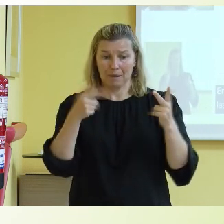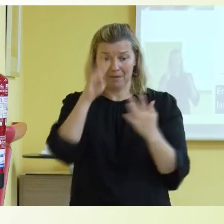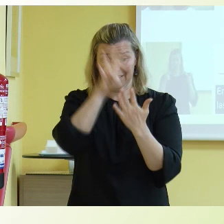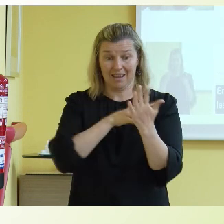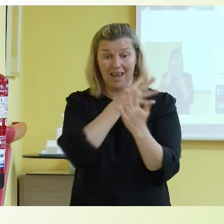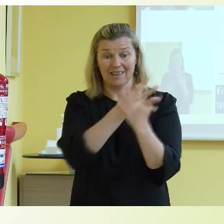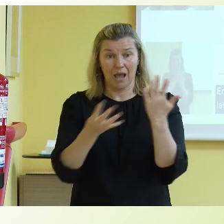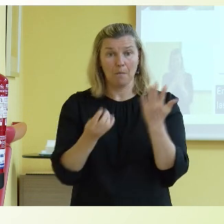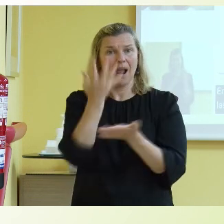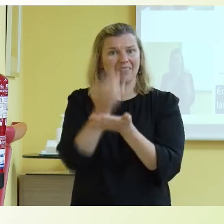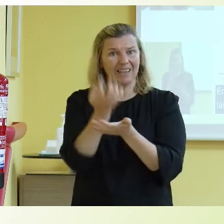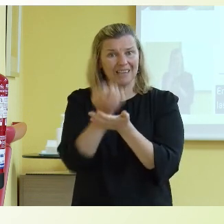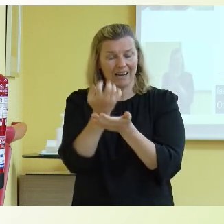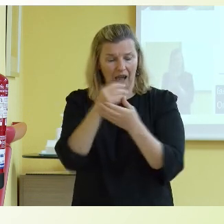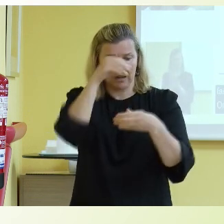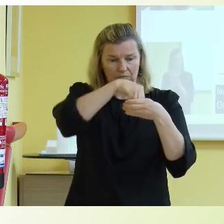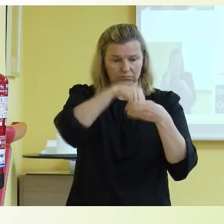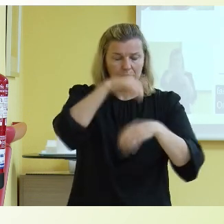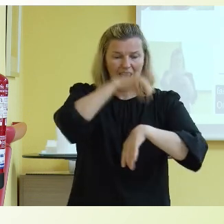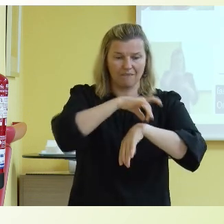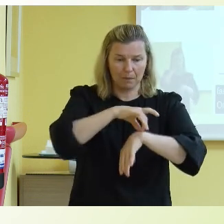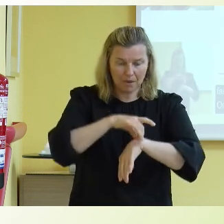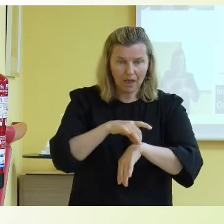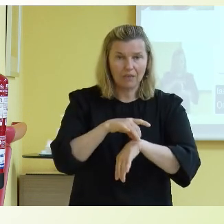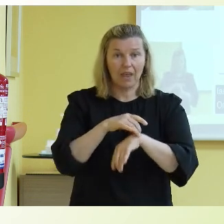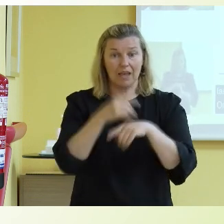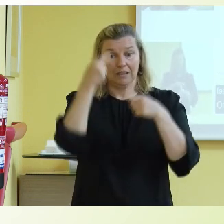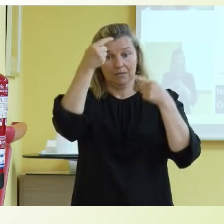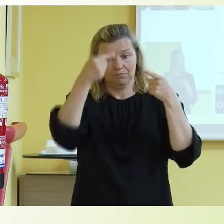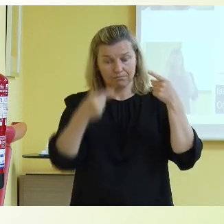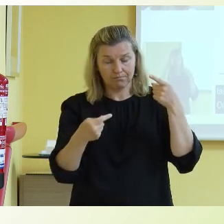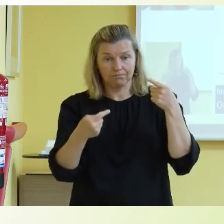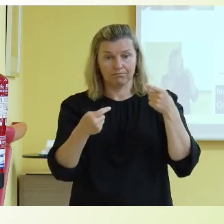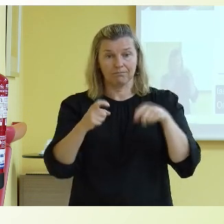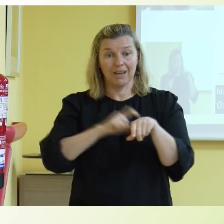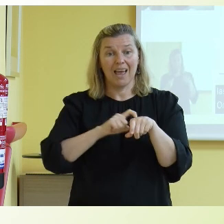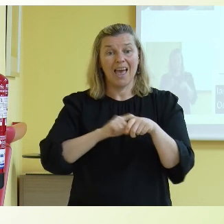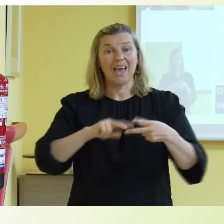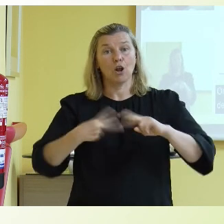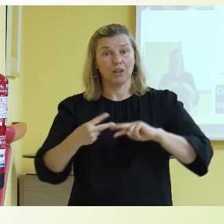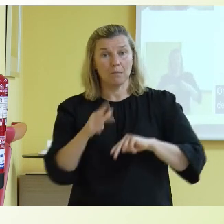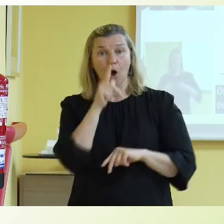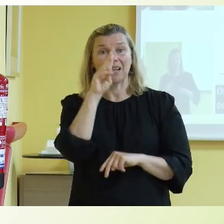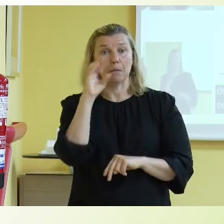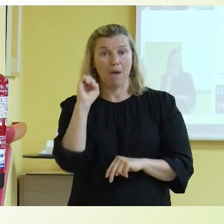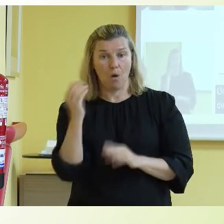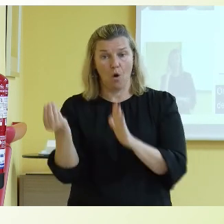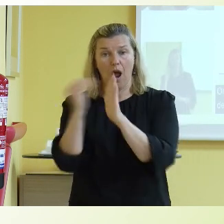las enfermedades contenidas en la base de datos y que están anotadas con el fenotipo HPO,